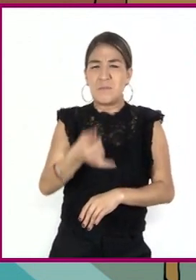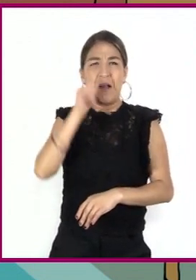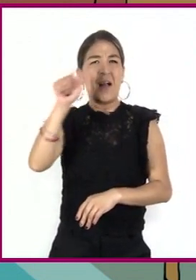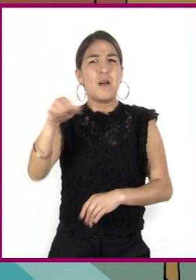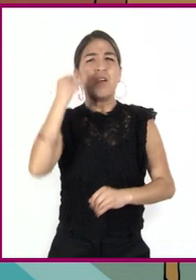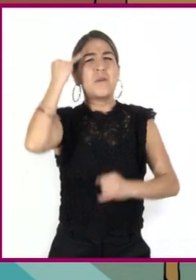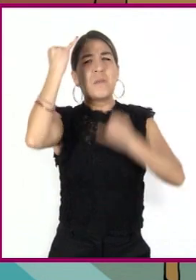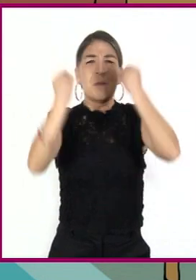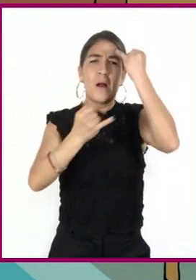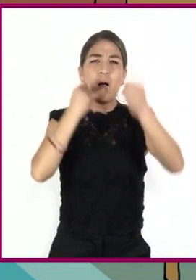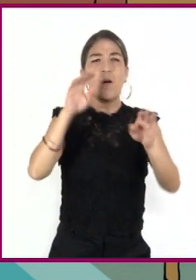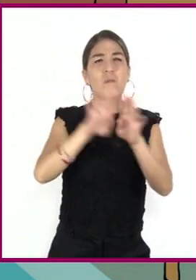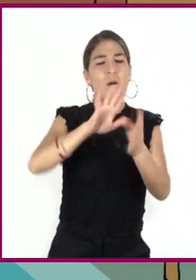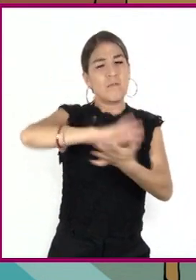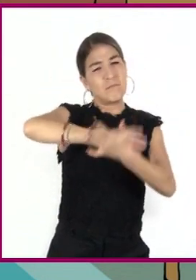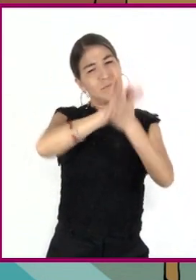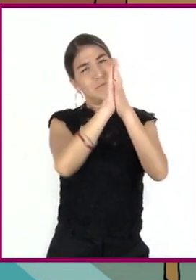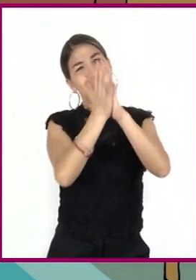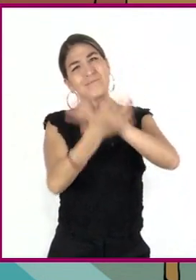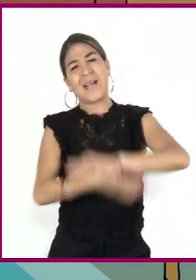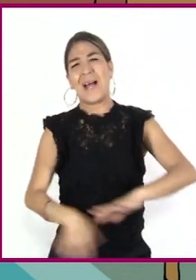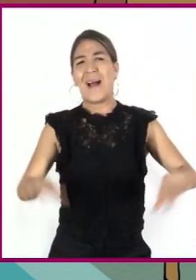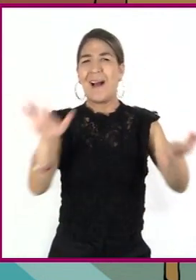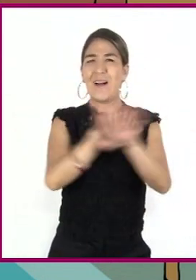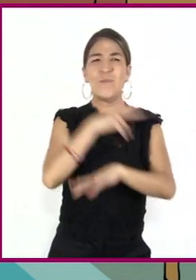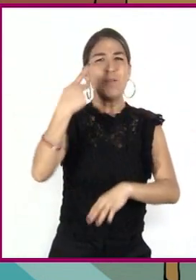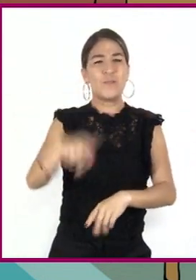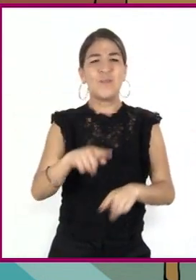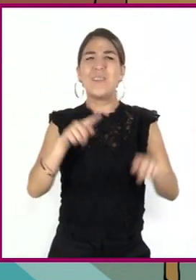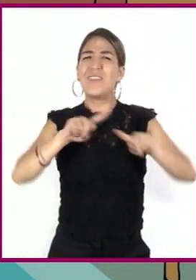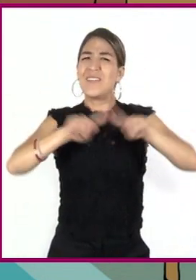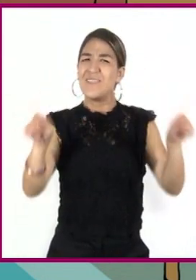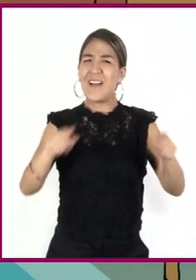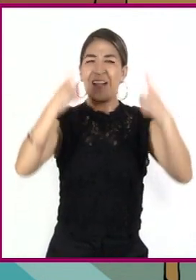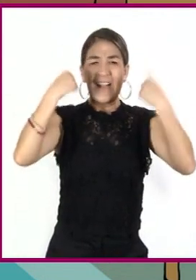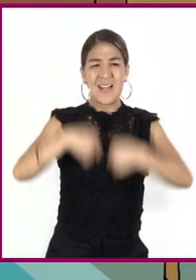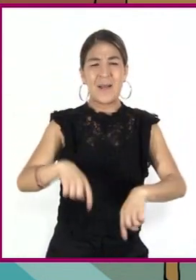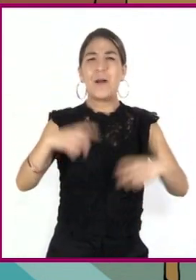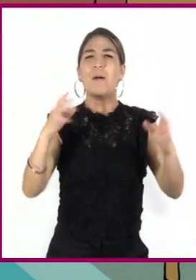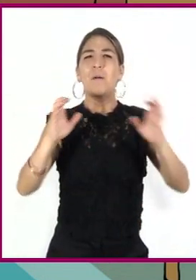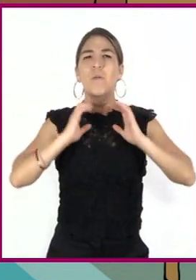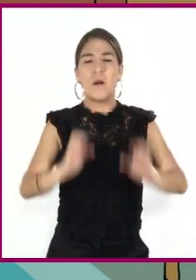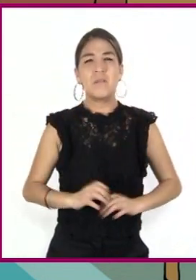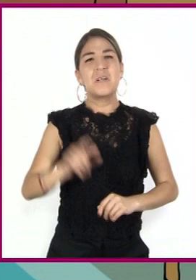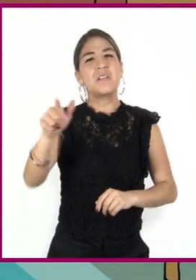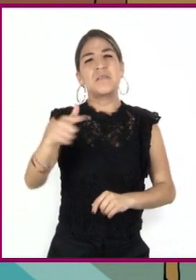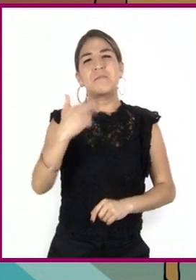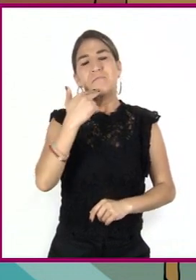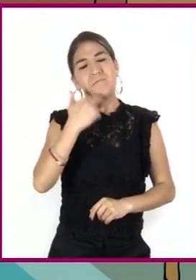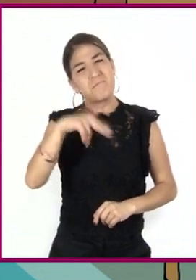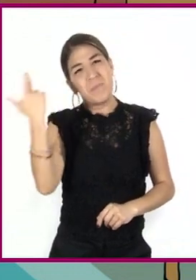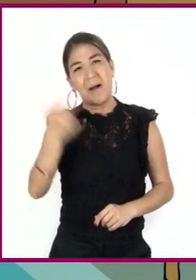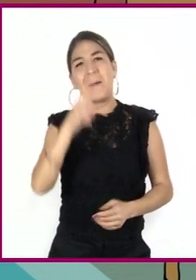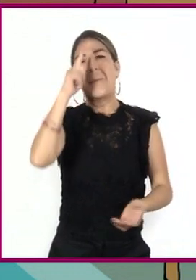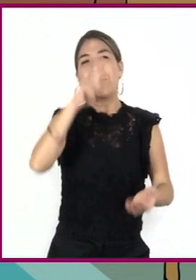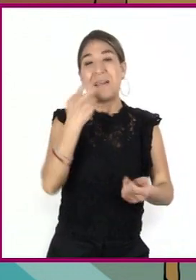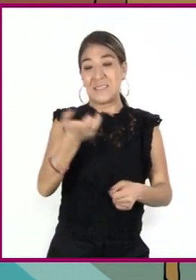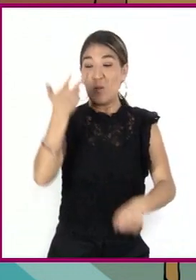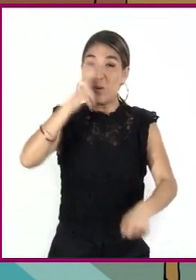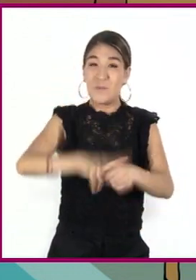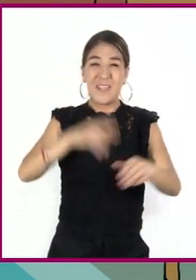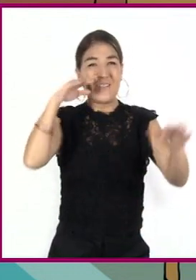estaba cambiando de sexo. Y ya estando internado en un hospital psiquiátrico, se quitó la vida en el año de